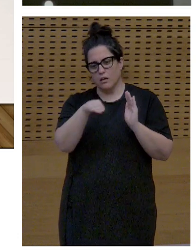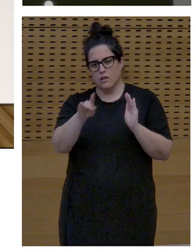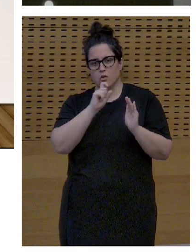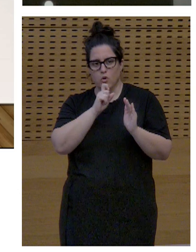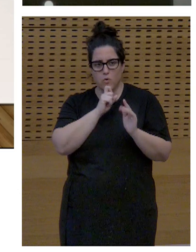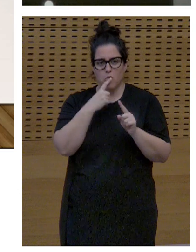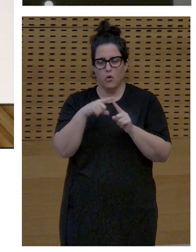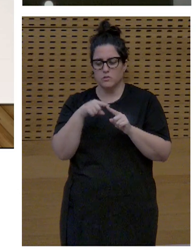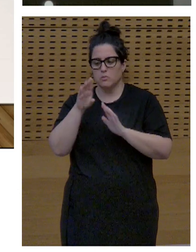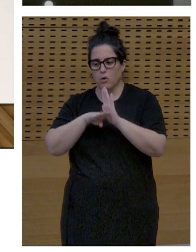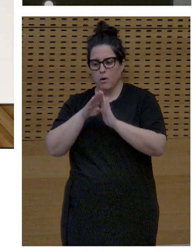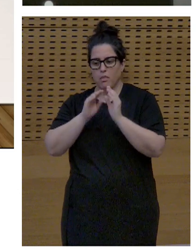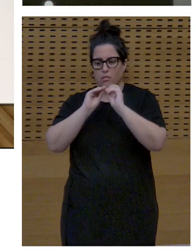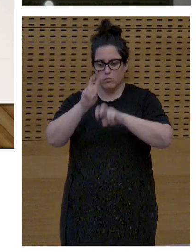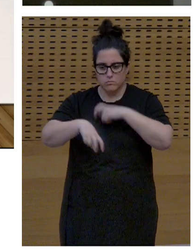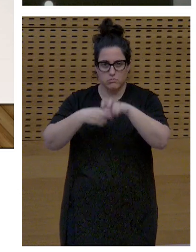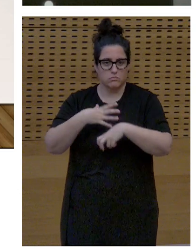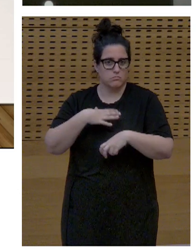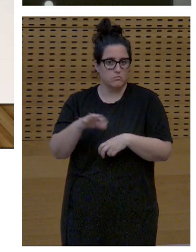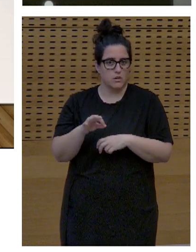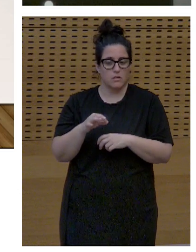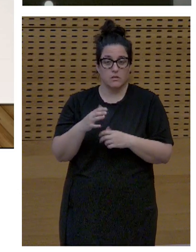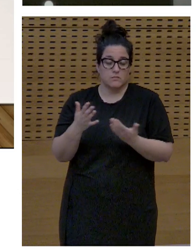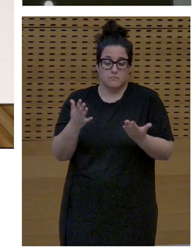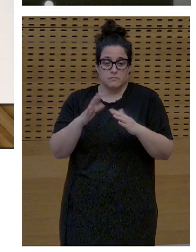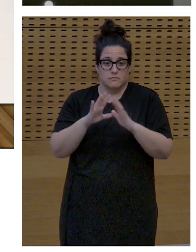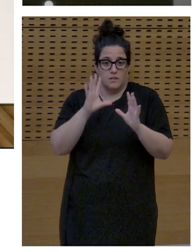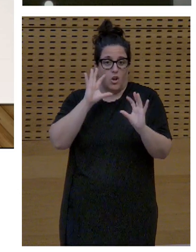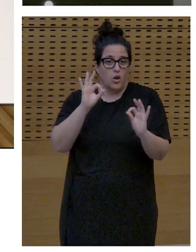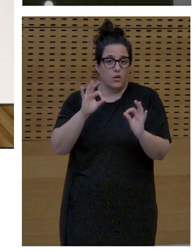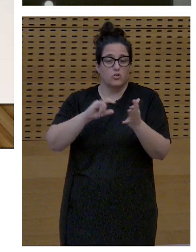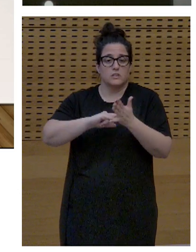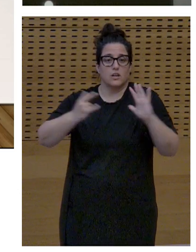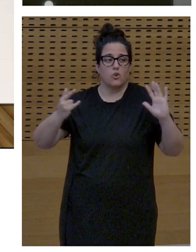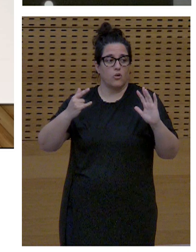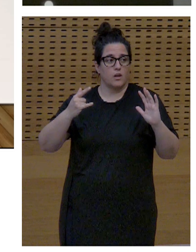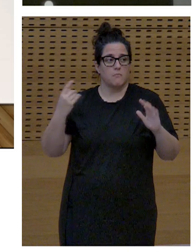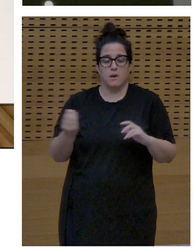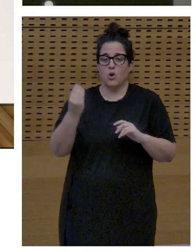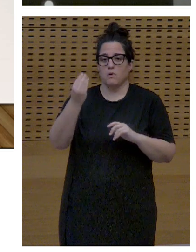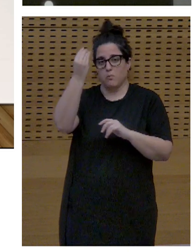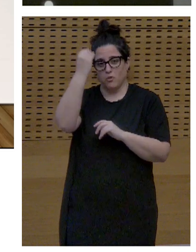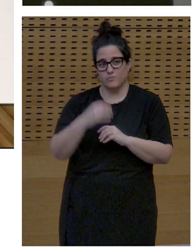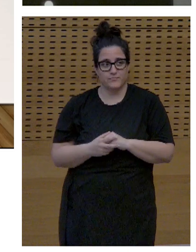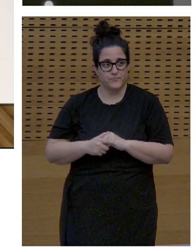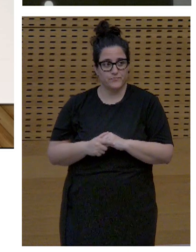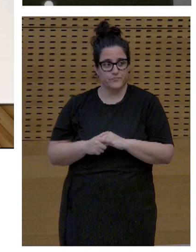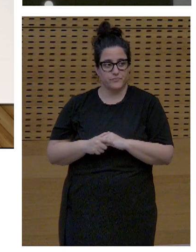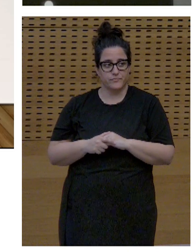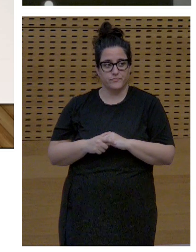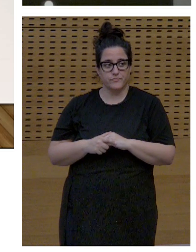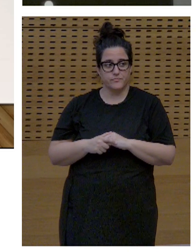todo esto, como es lógico, todo lo tecnológico va mejorando progresivamente. Y